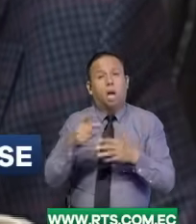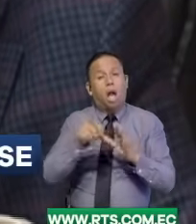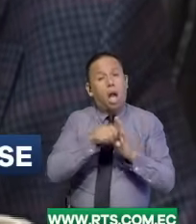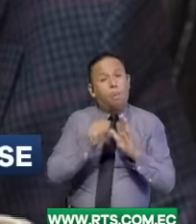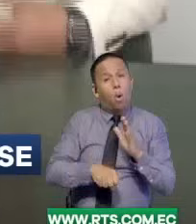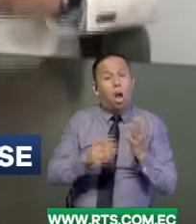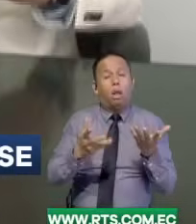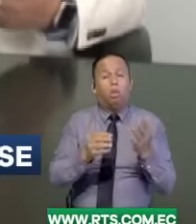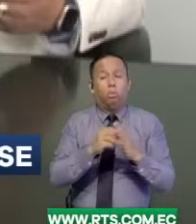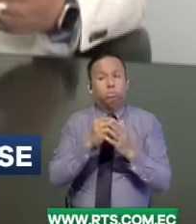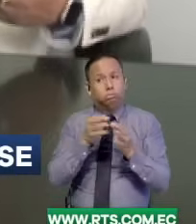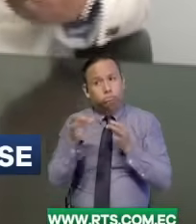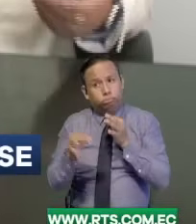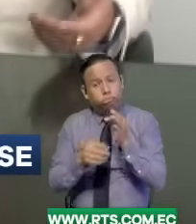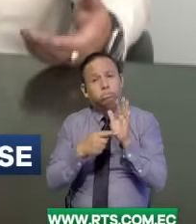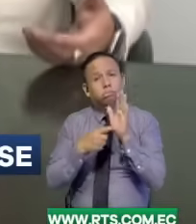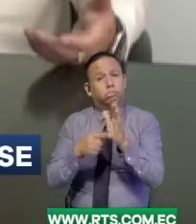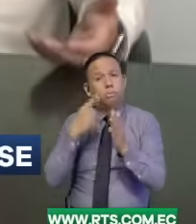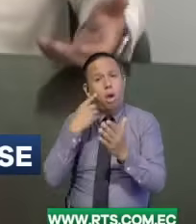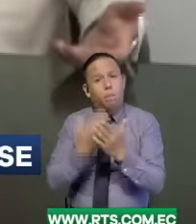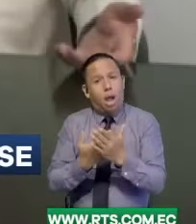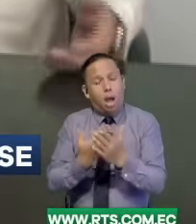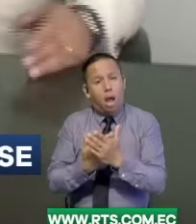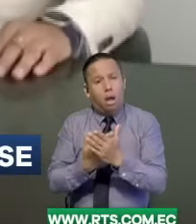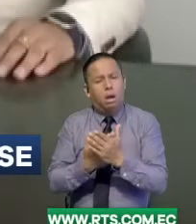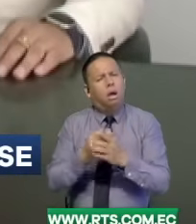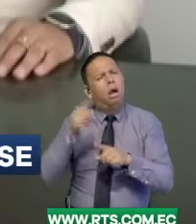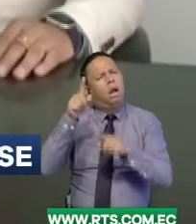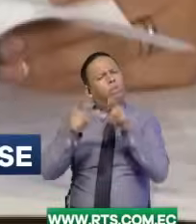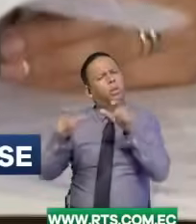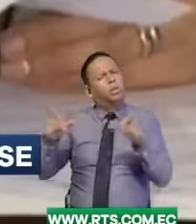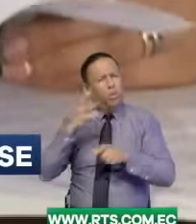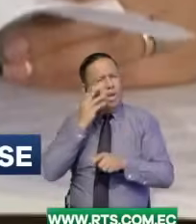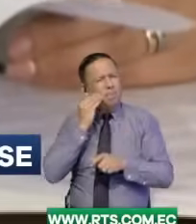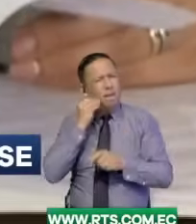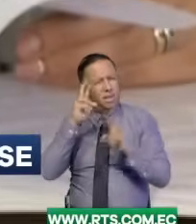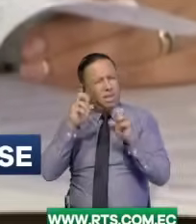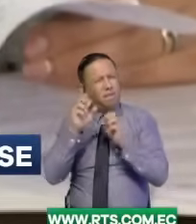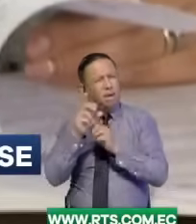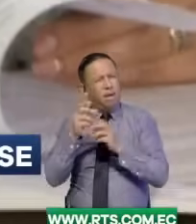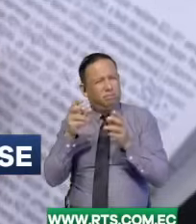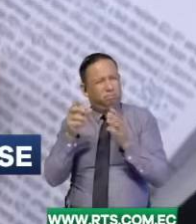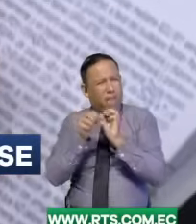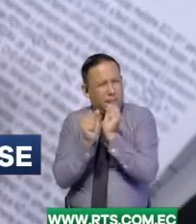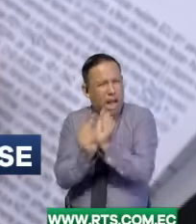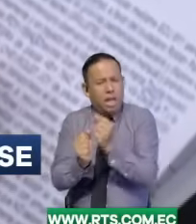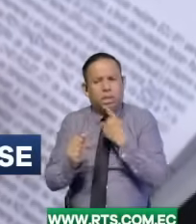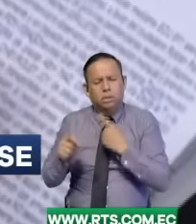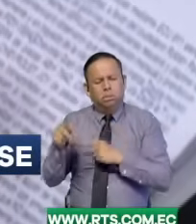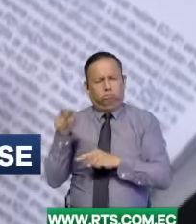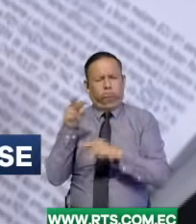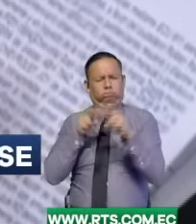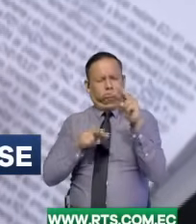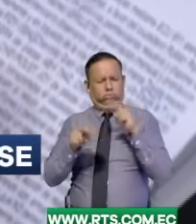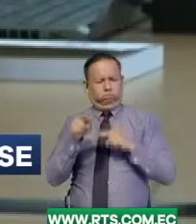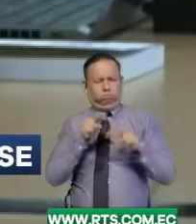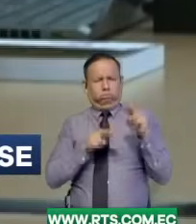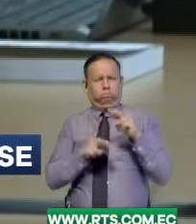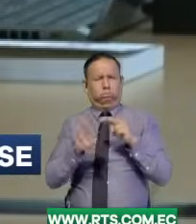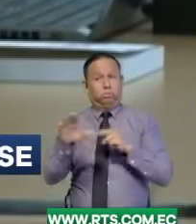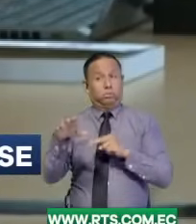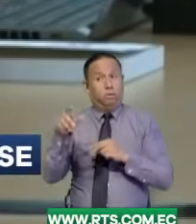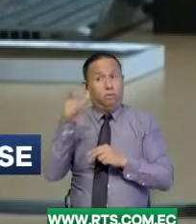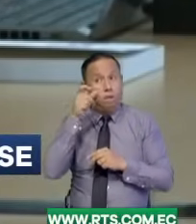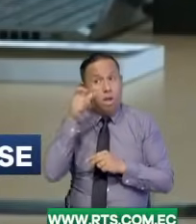o privado. Analistas jurídicos exhortan a Fiscalía a analizar la pertinencia de estos recursos, pues creen que